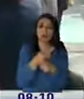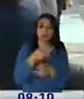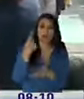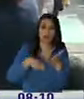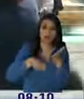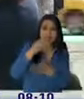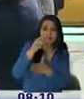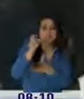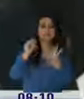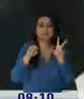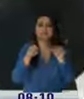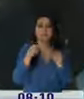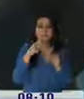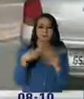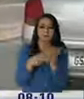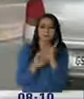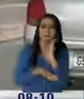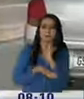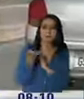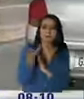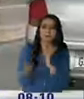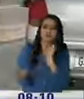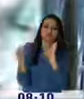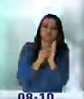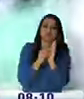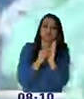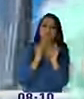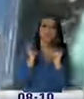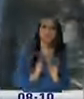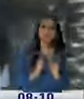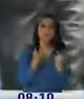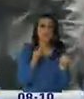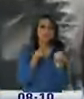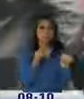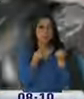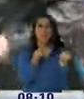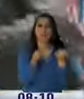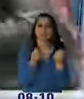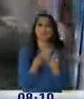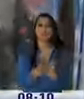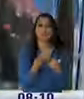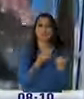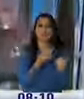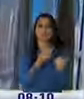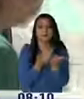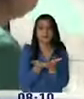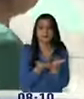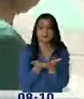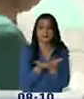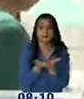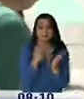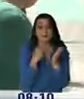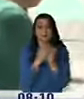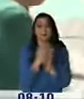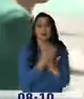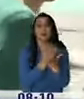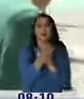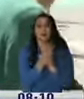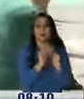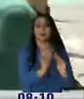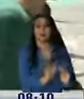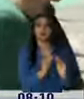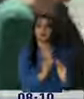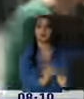para el posible incremento de la tarifa incluiría mecanismos de medición de la calidad del servicio, entre ellos cursos de capacitación en